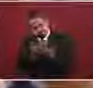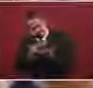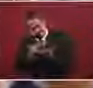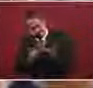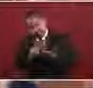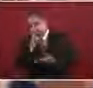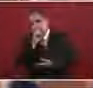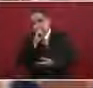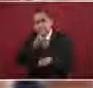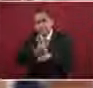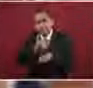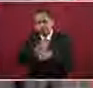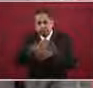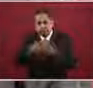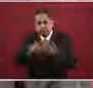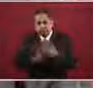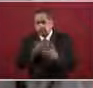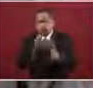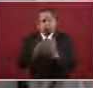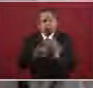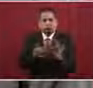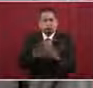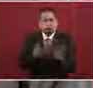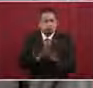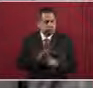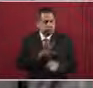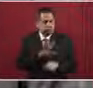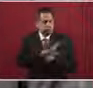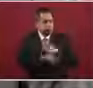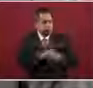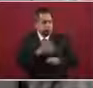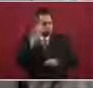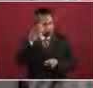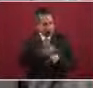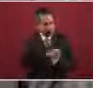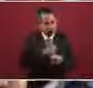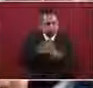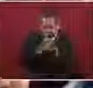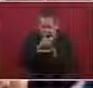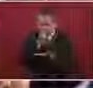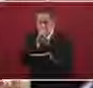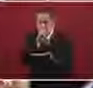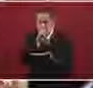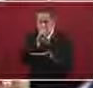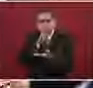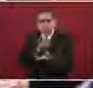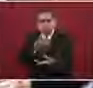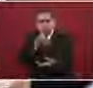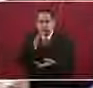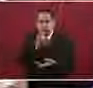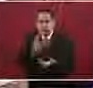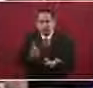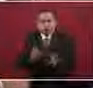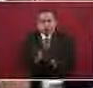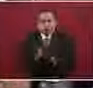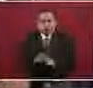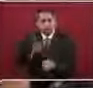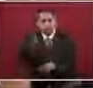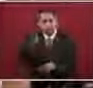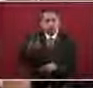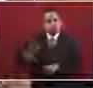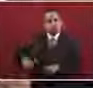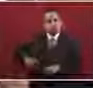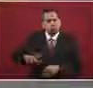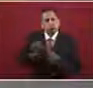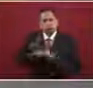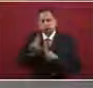alguna al maltrato animal o a la crueldad hacia los animales. ¿Qué medidas adoptará su gobierno para